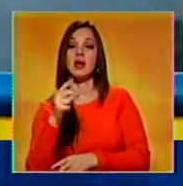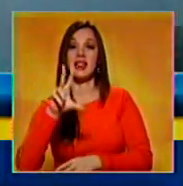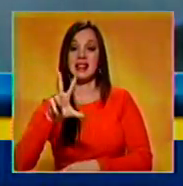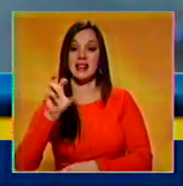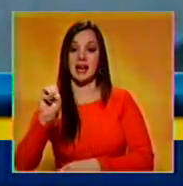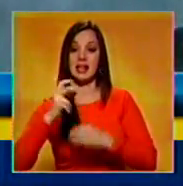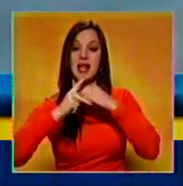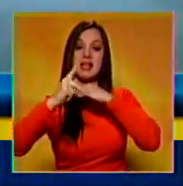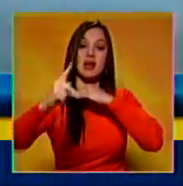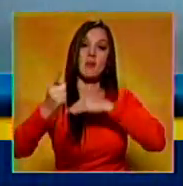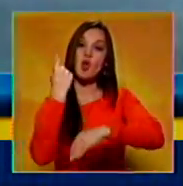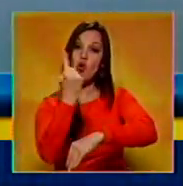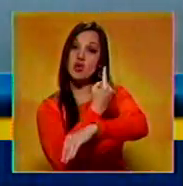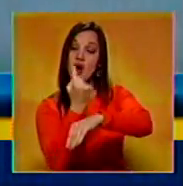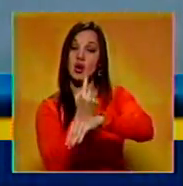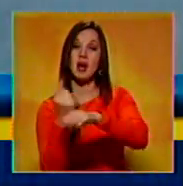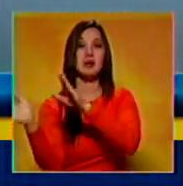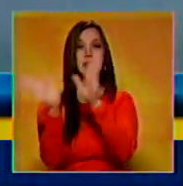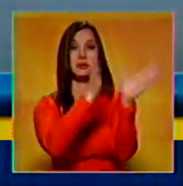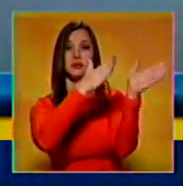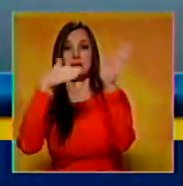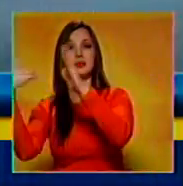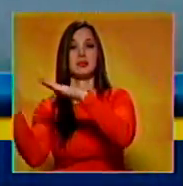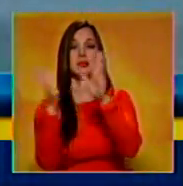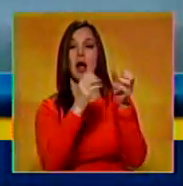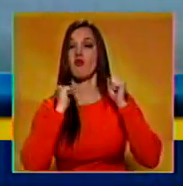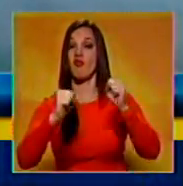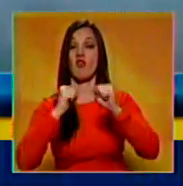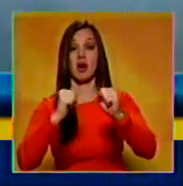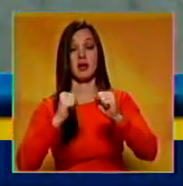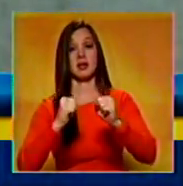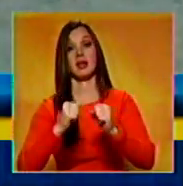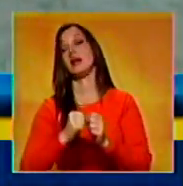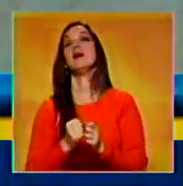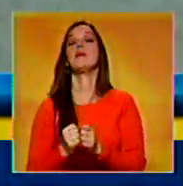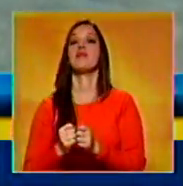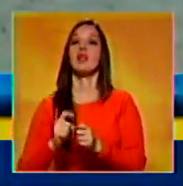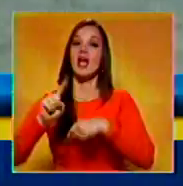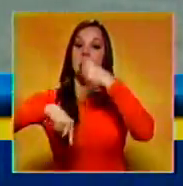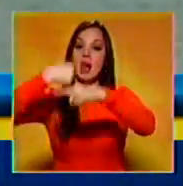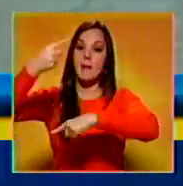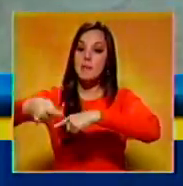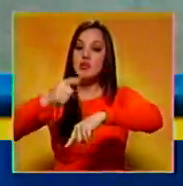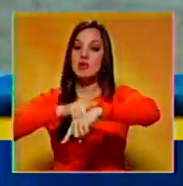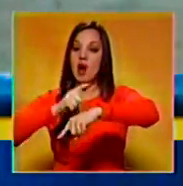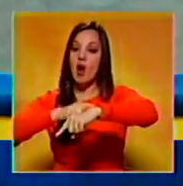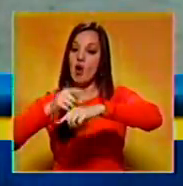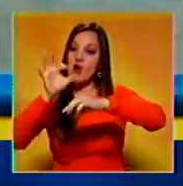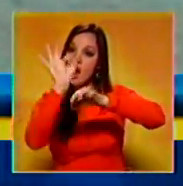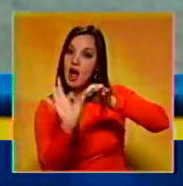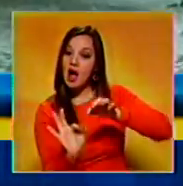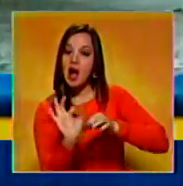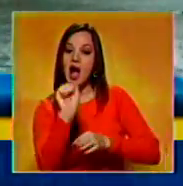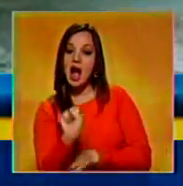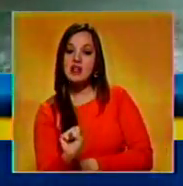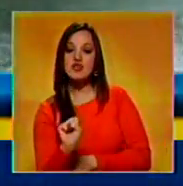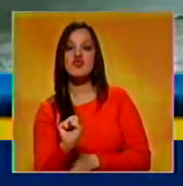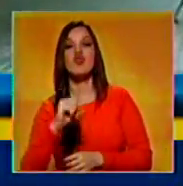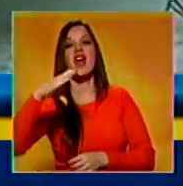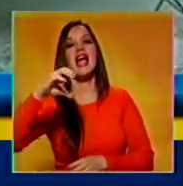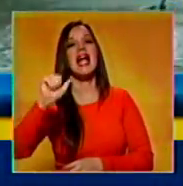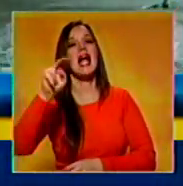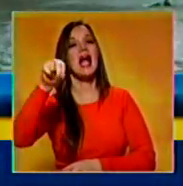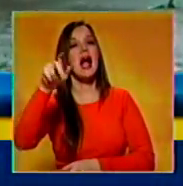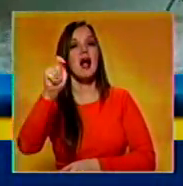porhora Con vientos de hasta 137 km/h y llegará en las próximas horas a un punto entre el sur de la provincia de Cantón y el